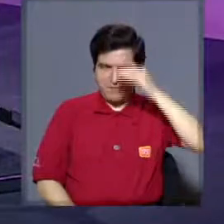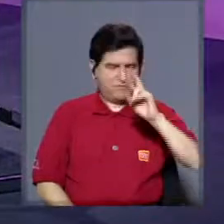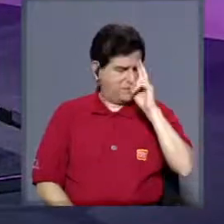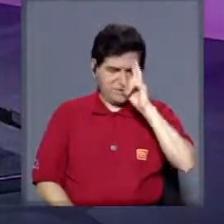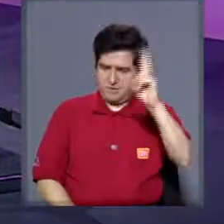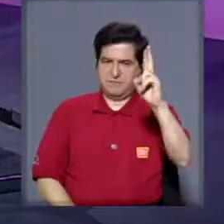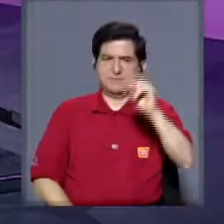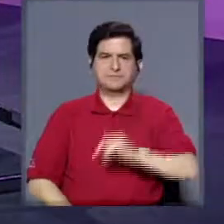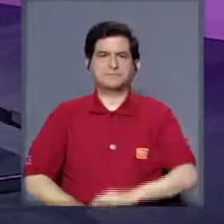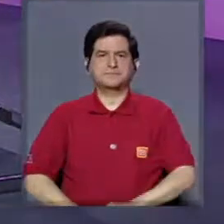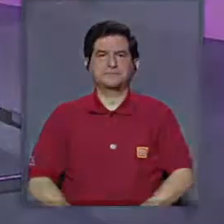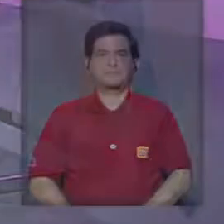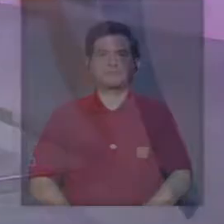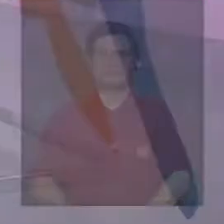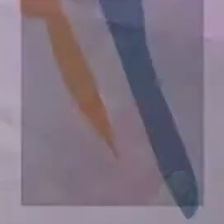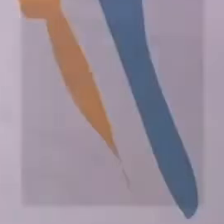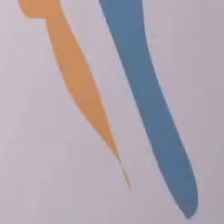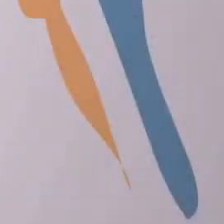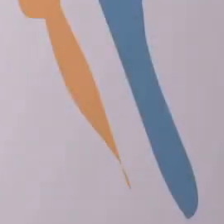y reverencias